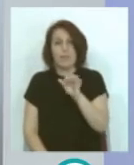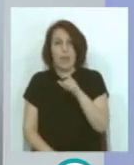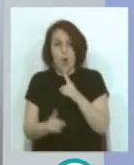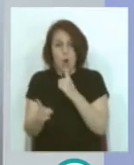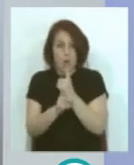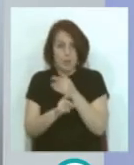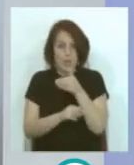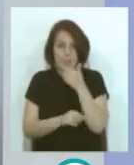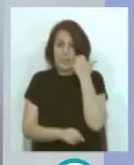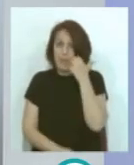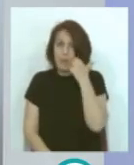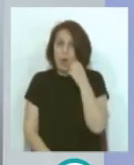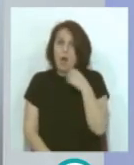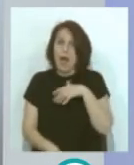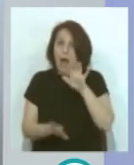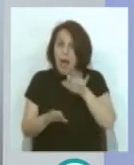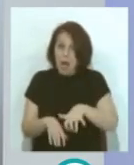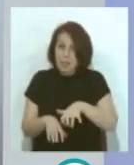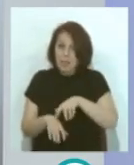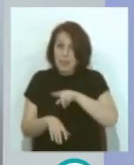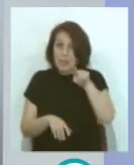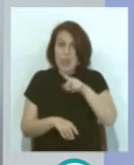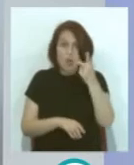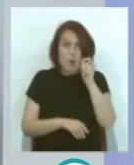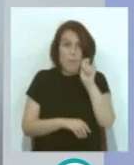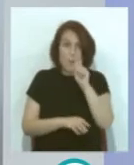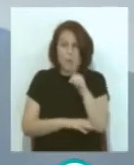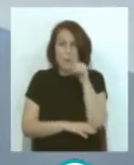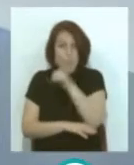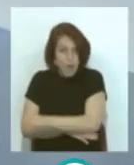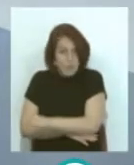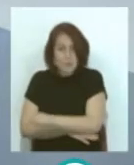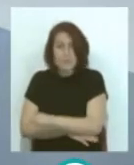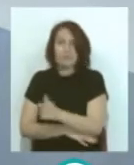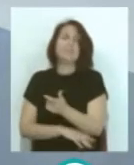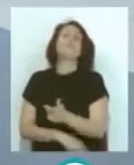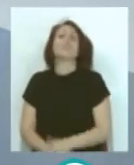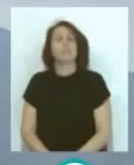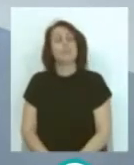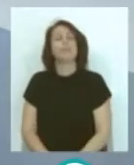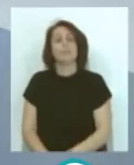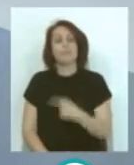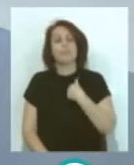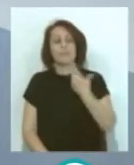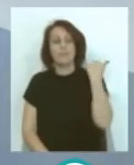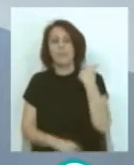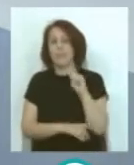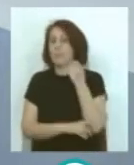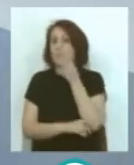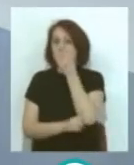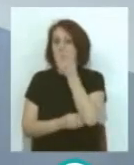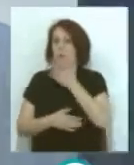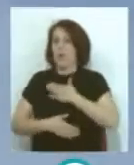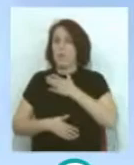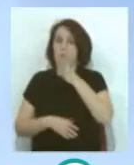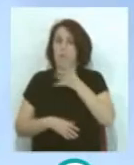Hugo. El Cádiz 2 puntos por encima del equipo de Bordalás. Sí, el triunfo le vino muy bien porque en la